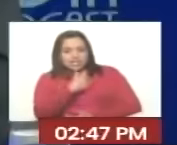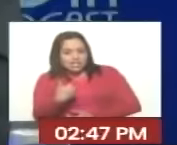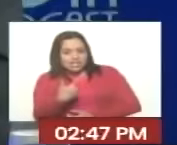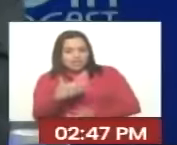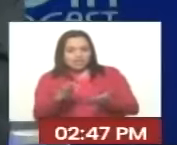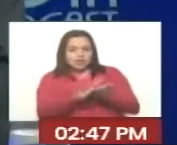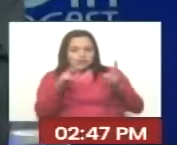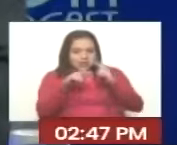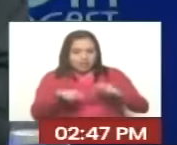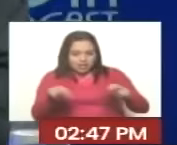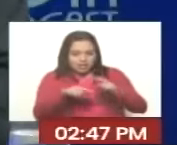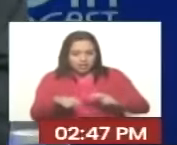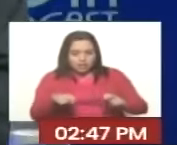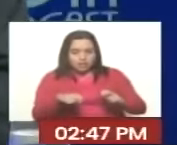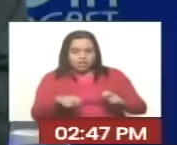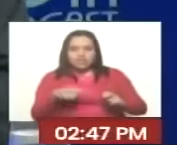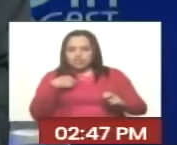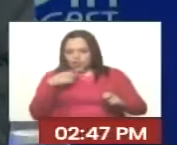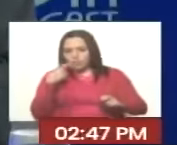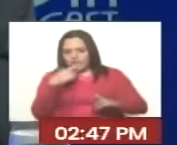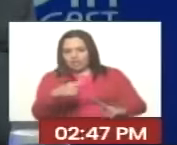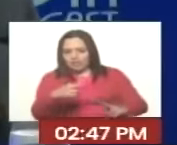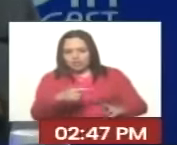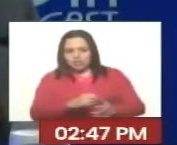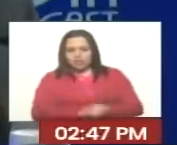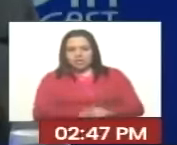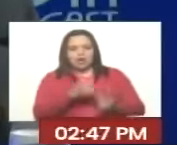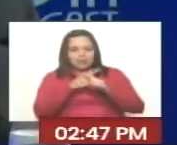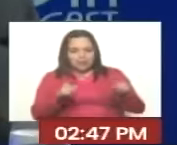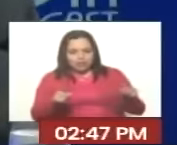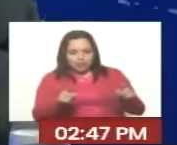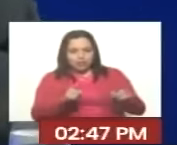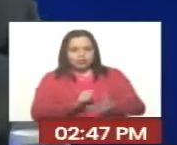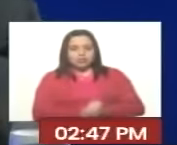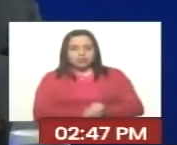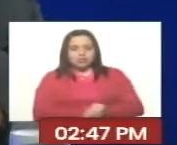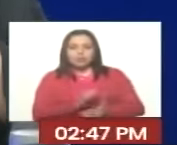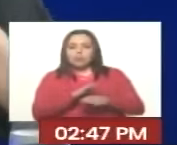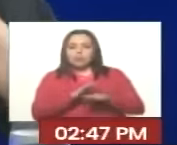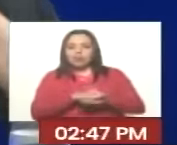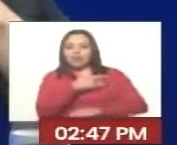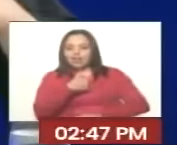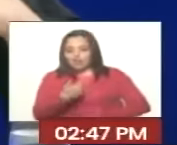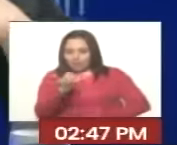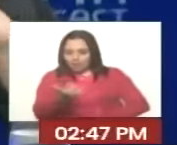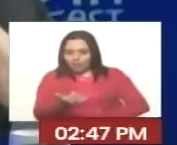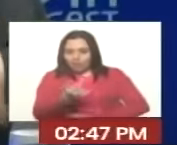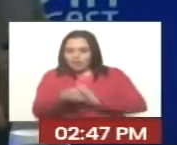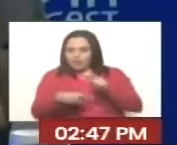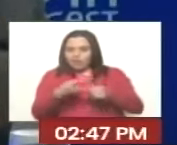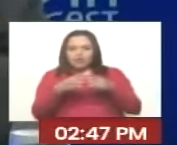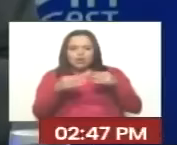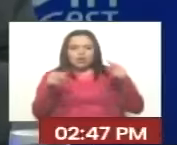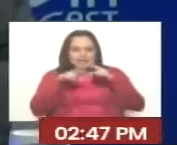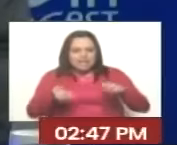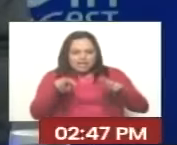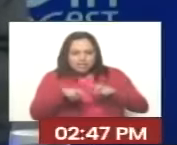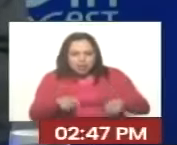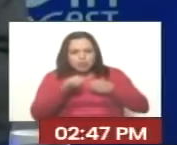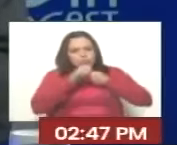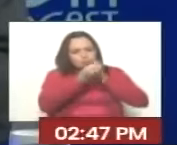parte investigativa, claro que sí lo voy a responder. Pero fíjate tú, porque quiero ahora, ya luego de todo esto que te estoy narrando,